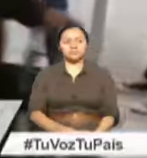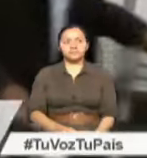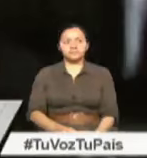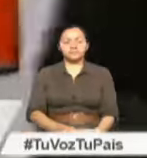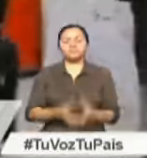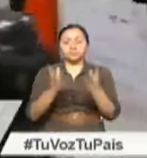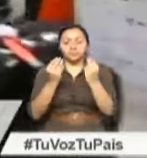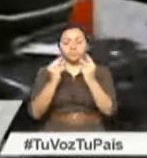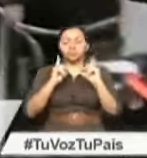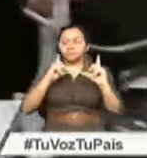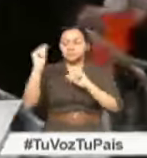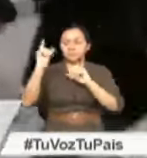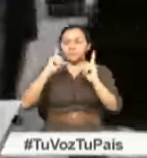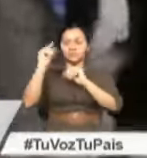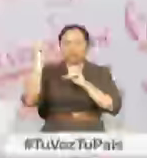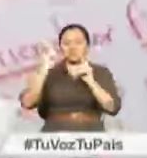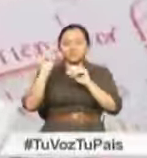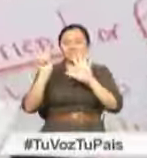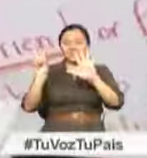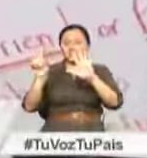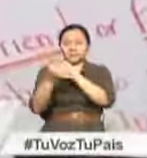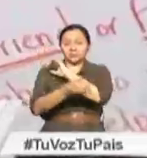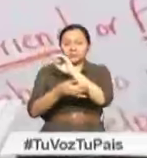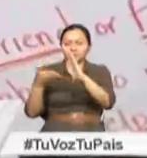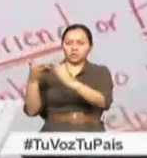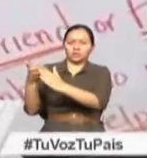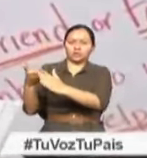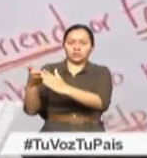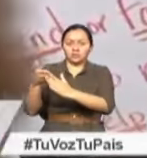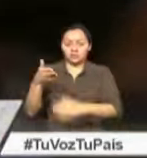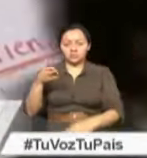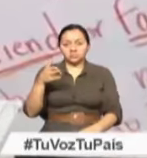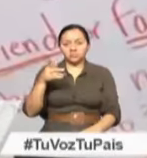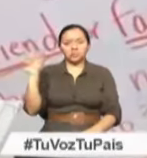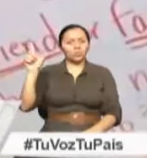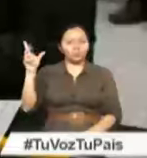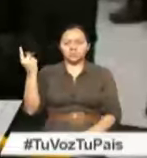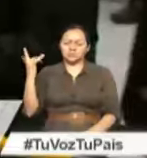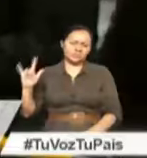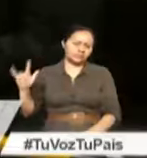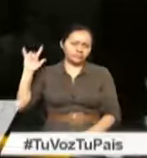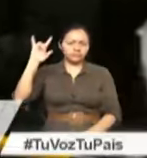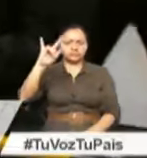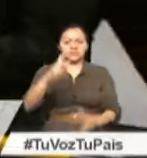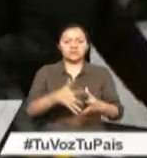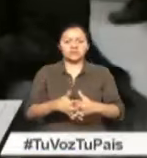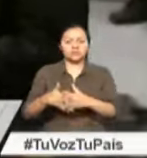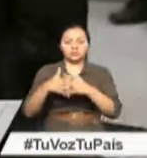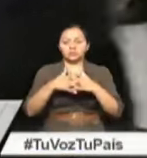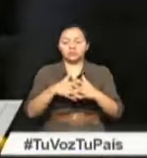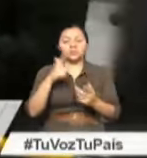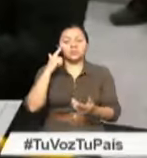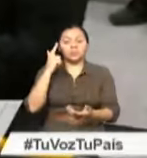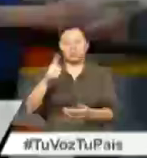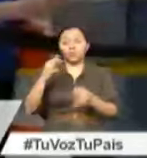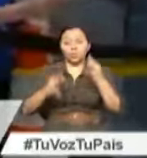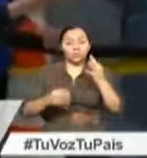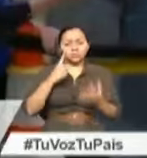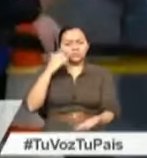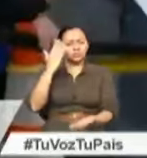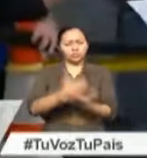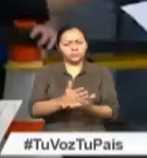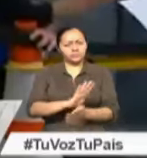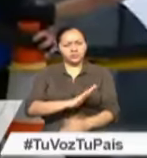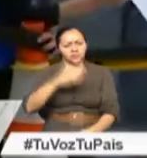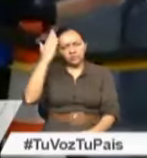Muchos inmigrantes de los países afectados por el veto migratorio se apresuran este lunes a viajar a Estados Unidos, aprovechando que la suspensión temporal del decreto devuelve la